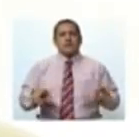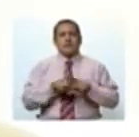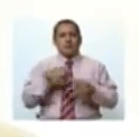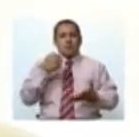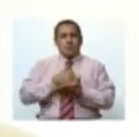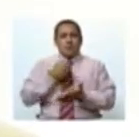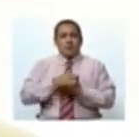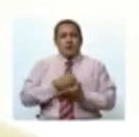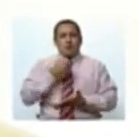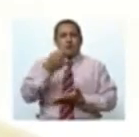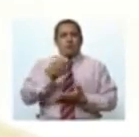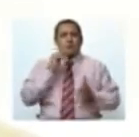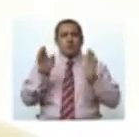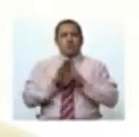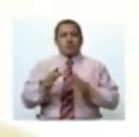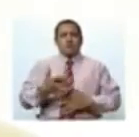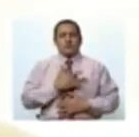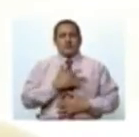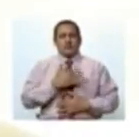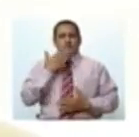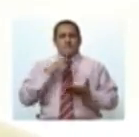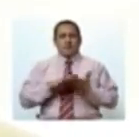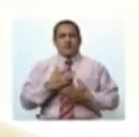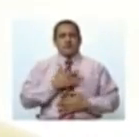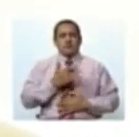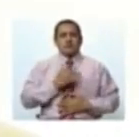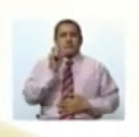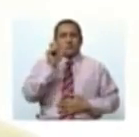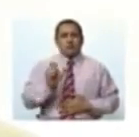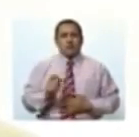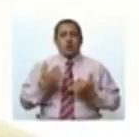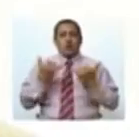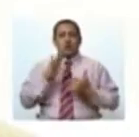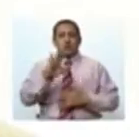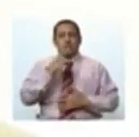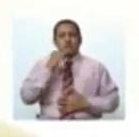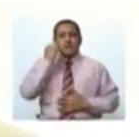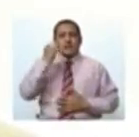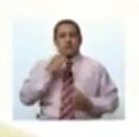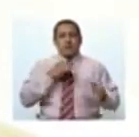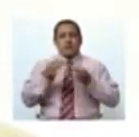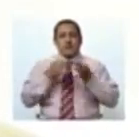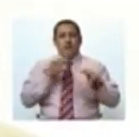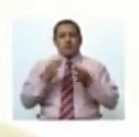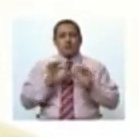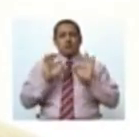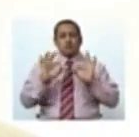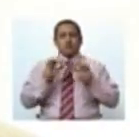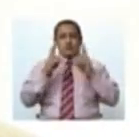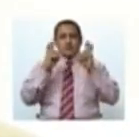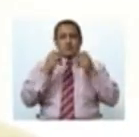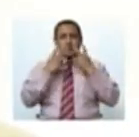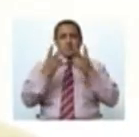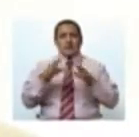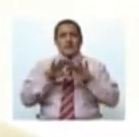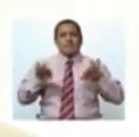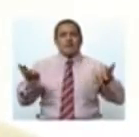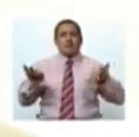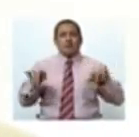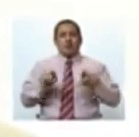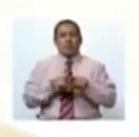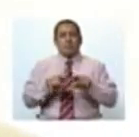una indemnización por daño emocional a alguna de las partes. Hoy en Tus Derechos hablamos de precisamente este tema,